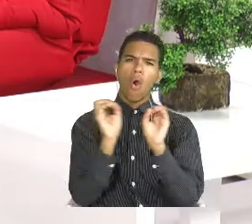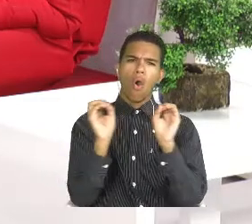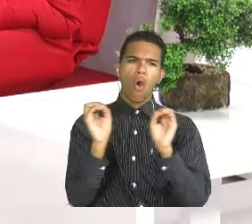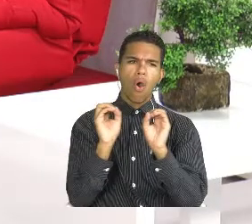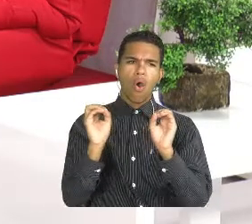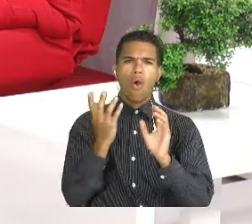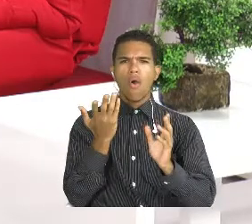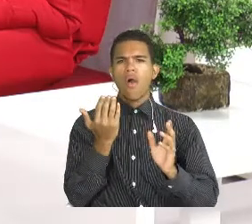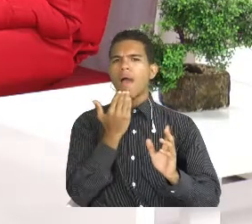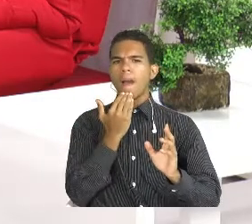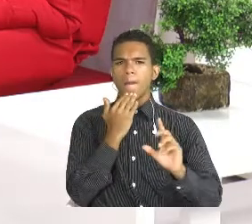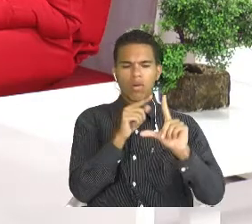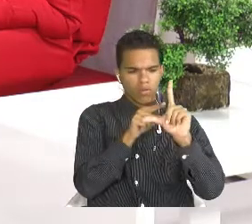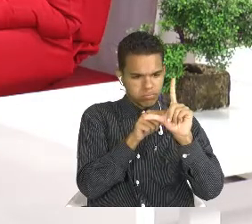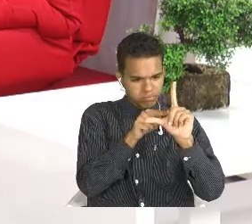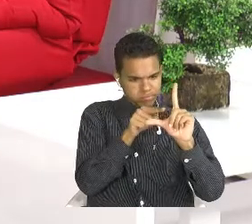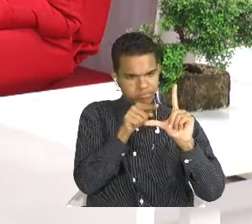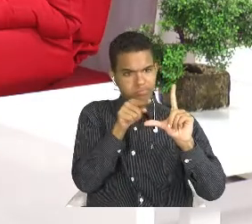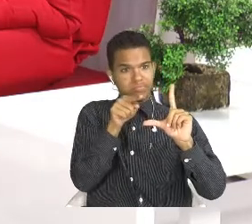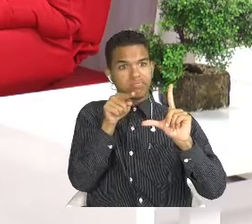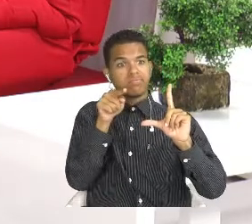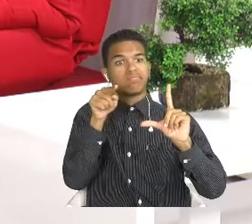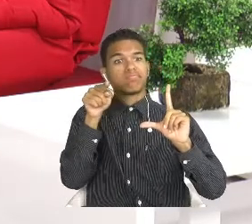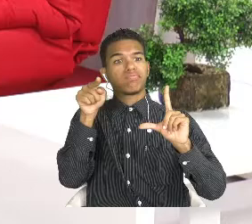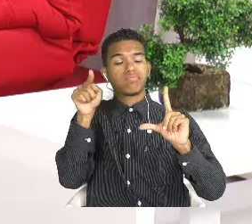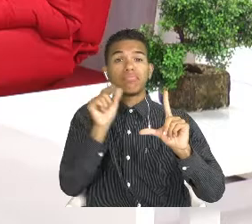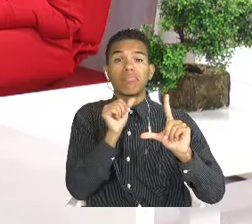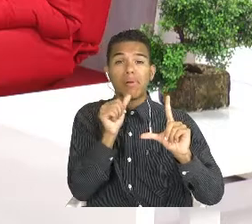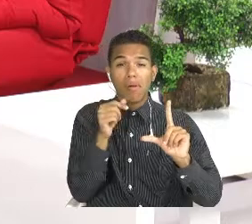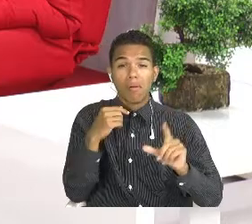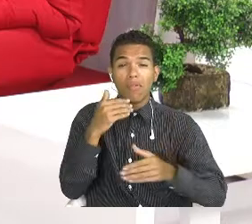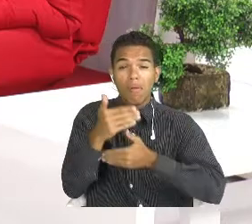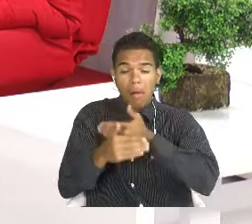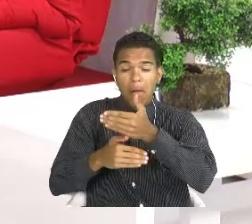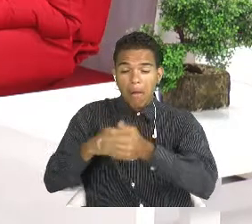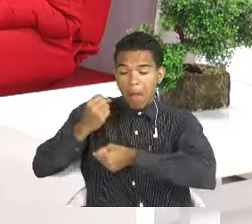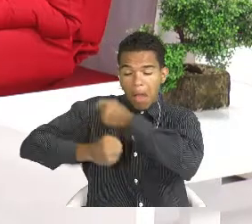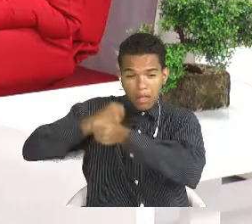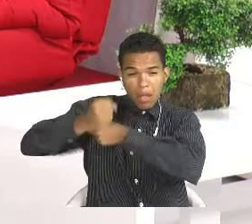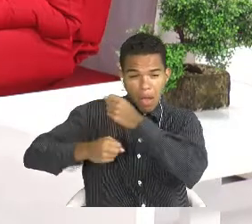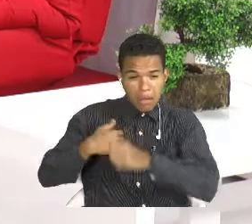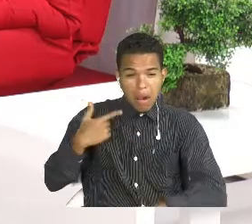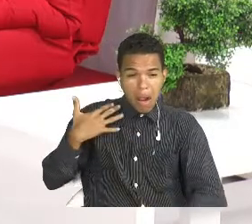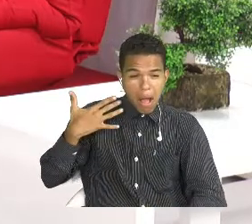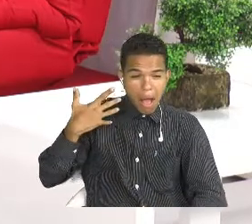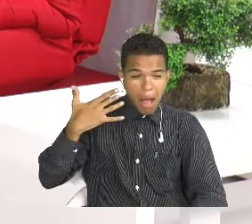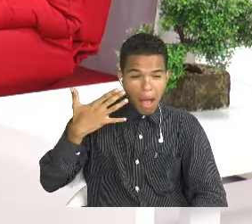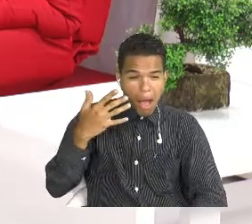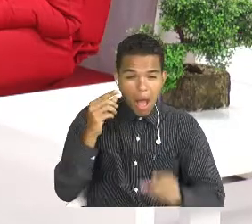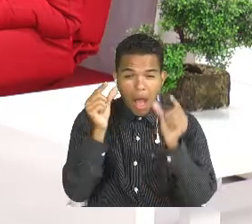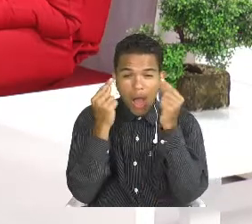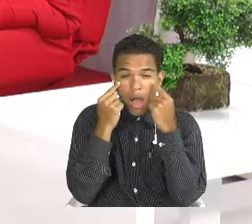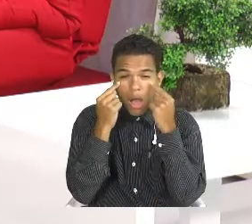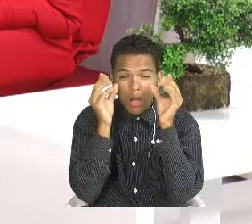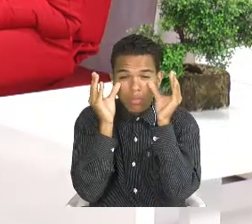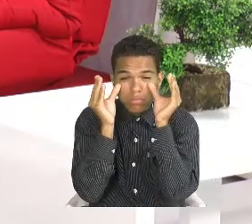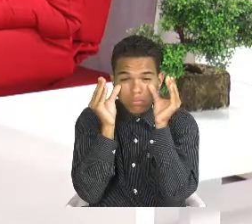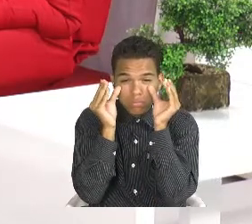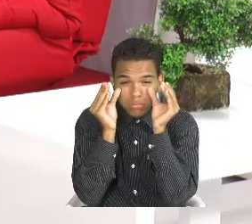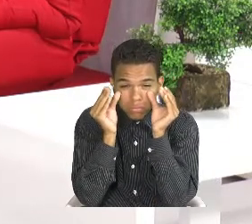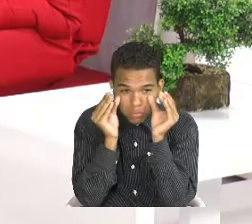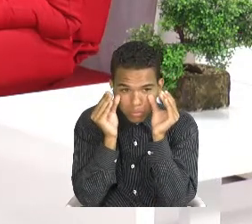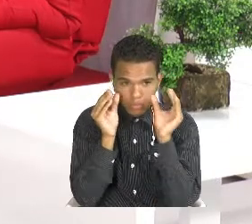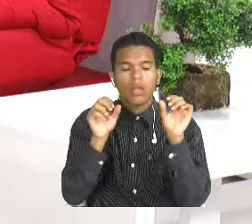del glaucoma, se puede contemplar la posibilidad de un tratamiento quirúrgico. Dentro de las posibilidades de tratamiento quirúrgico se